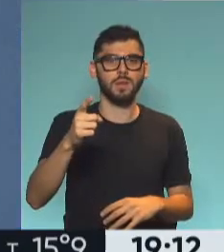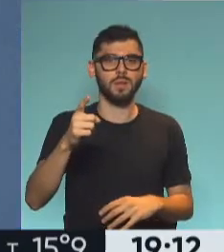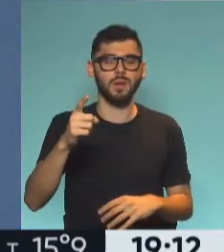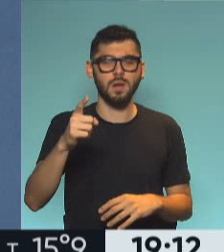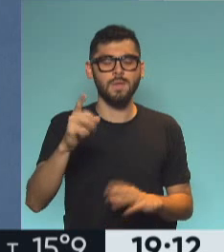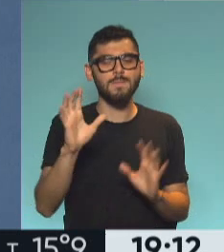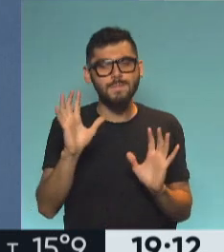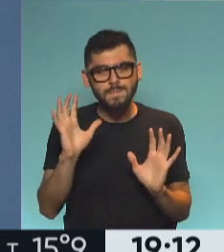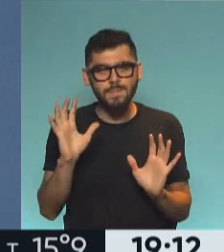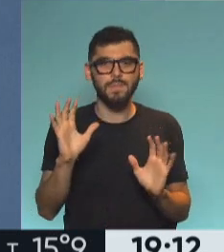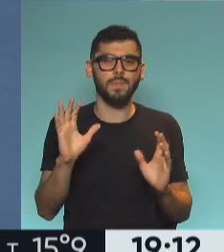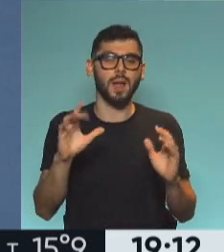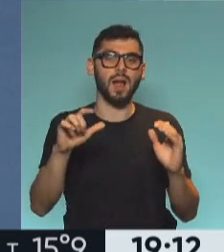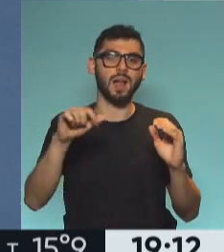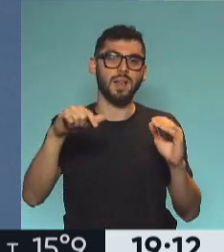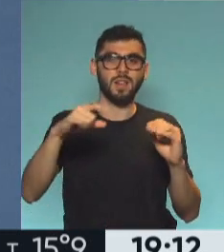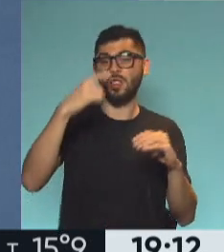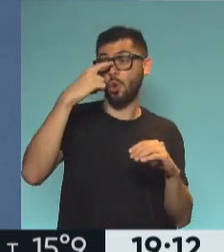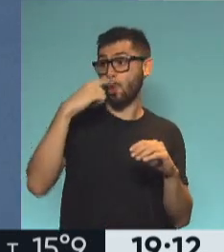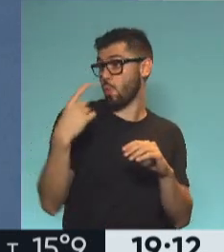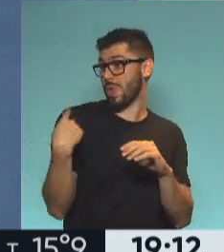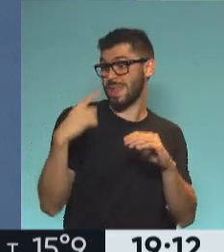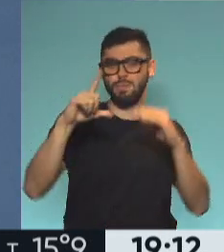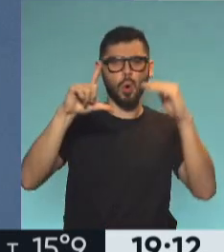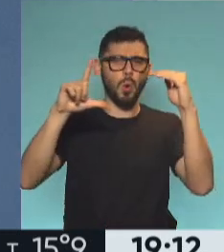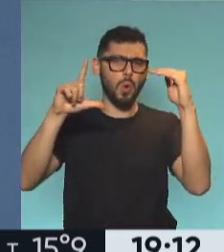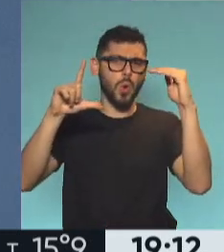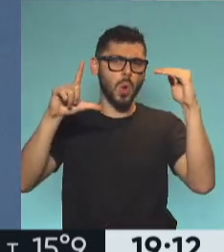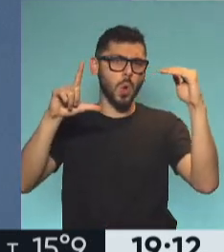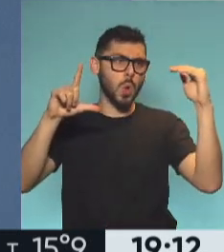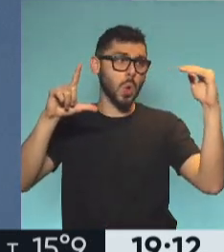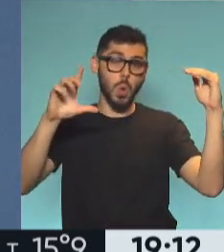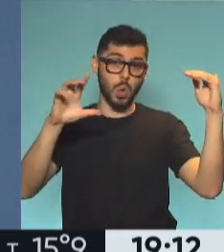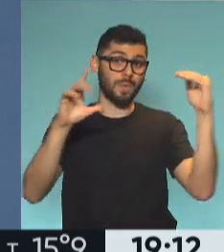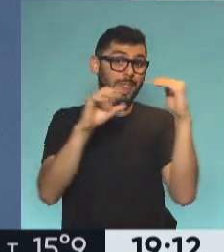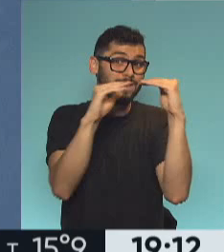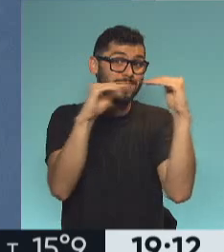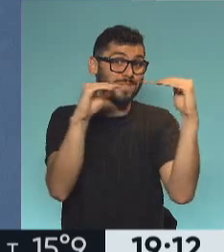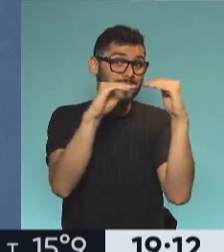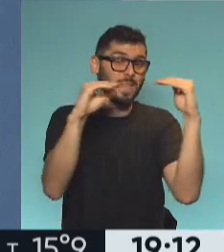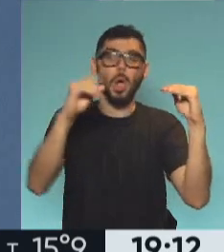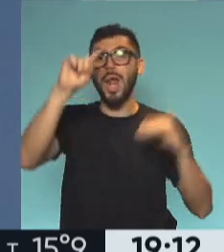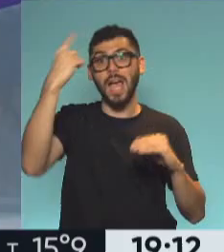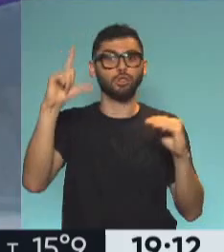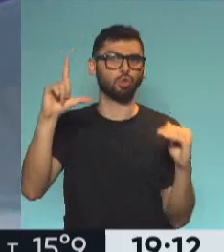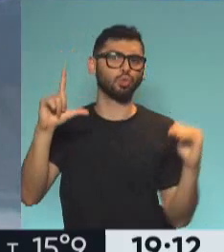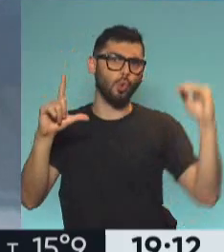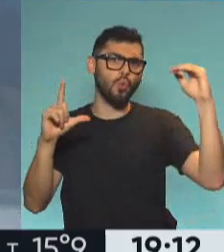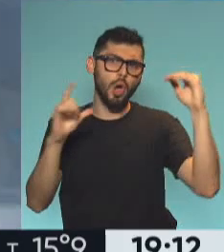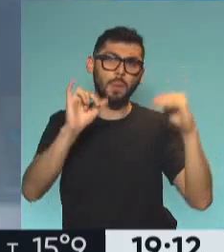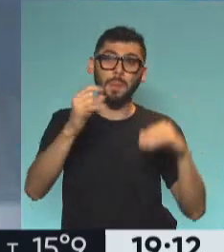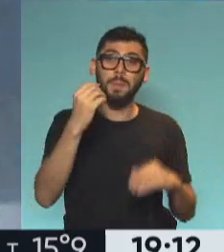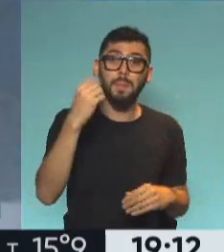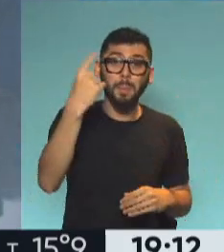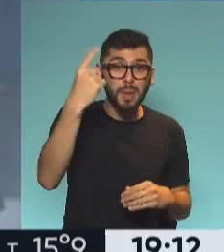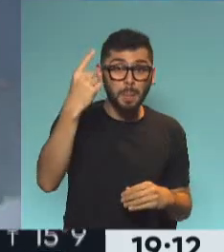todo bastante estable en el último tiempo. La que ha subido, por supuesto, es el número de nación. ¿Por qué? ¿Qué pasó? Si se fija,